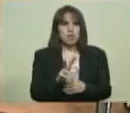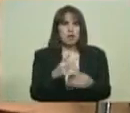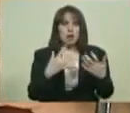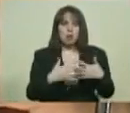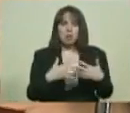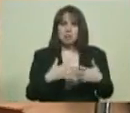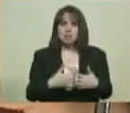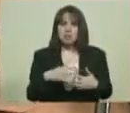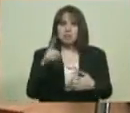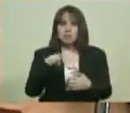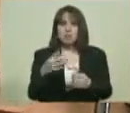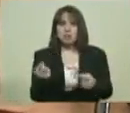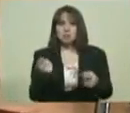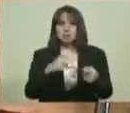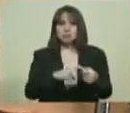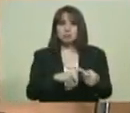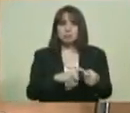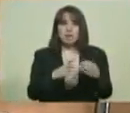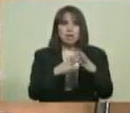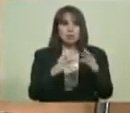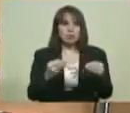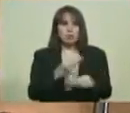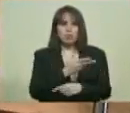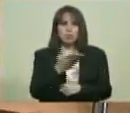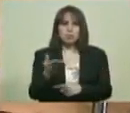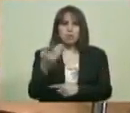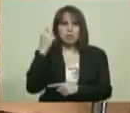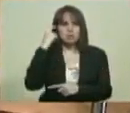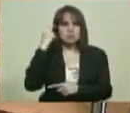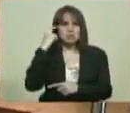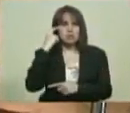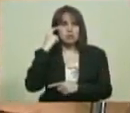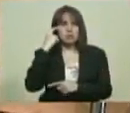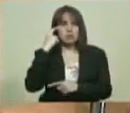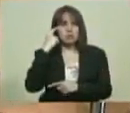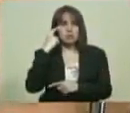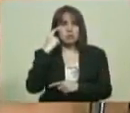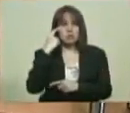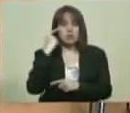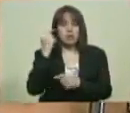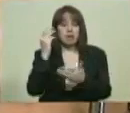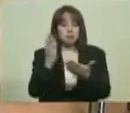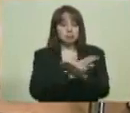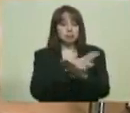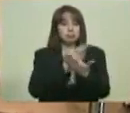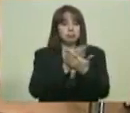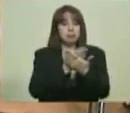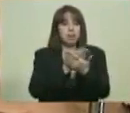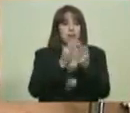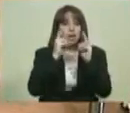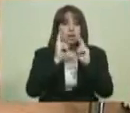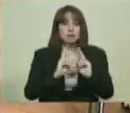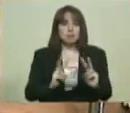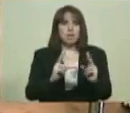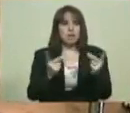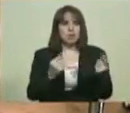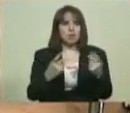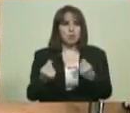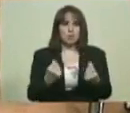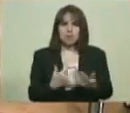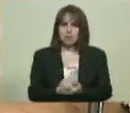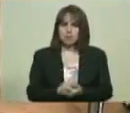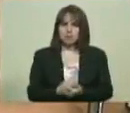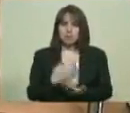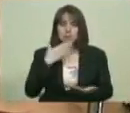empresarial. A todos, ustedes saben, vamos a sanear la economía, vamos. Vamos a dar un